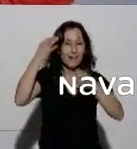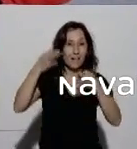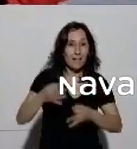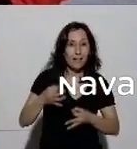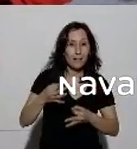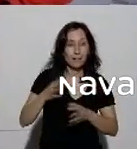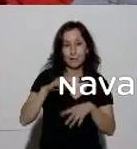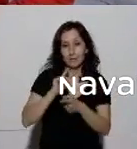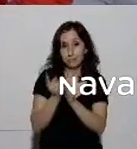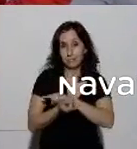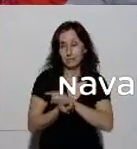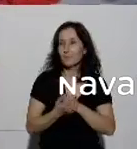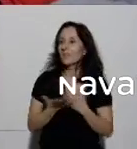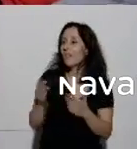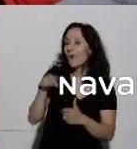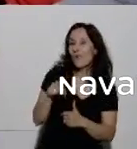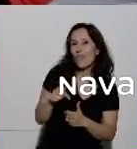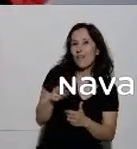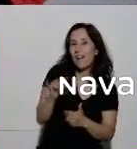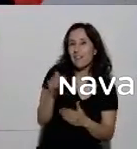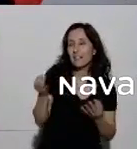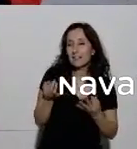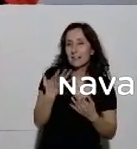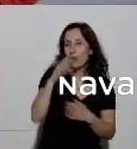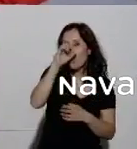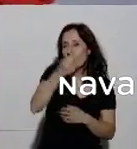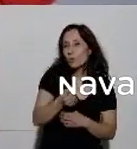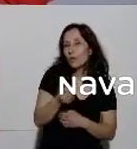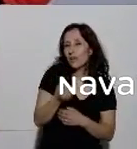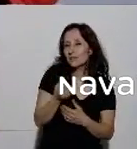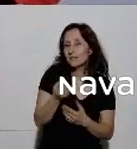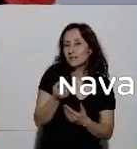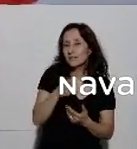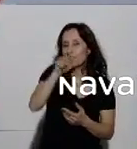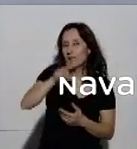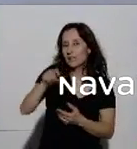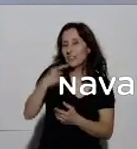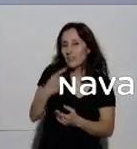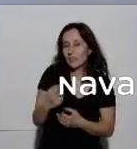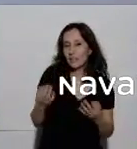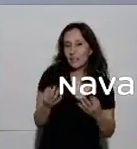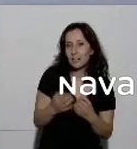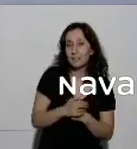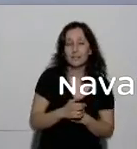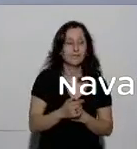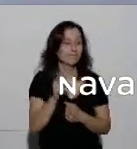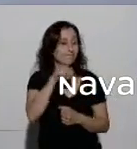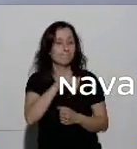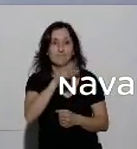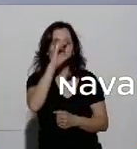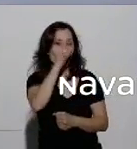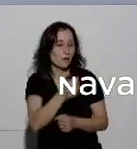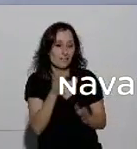Zugarramurdi. Hoy, ¿qué queda de todo aquello? ¿Qué queda de esas brujas? ¿Quedan brujas aquí en Zugarramurdi? En Zugarramurdi ya no quedan brujas,